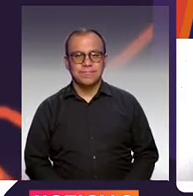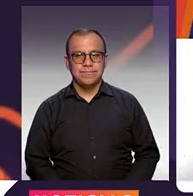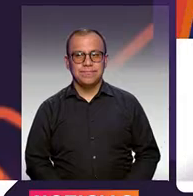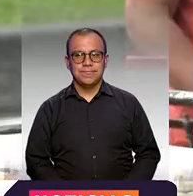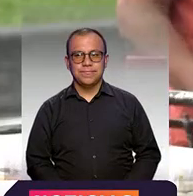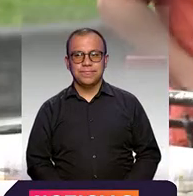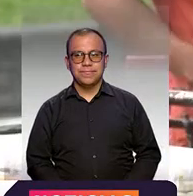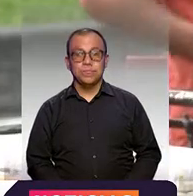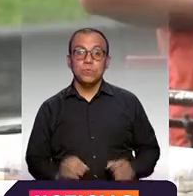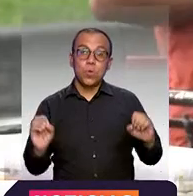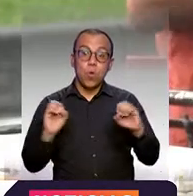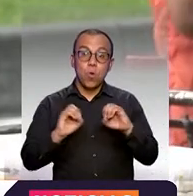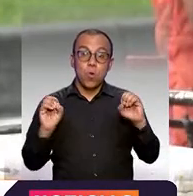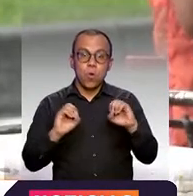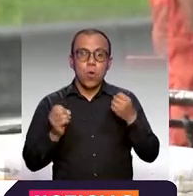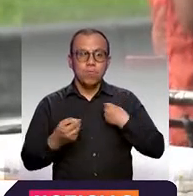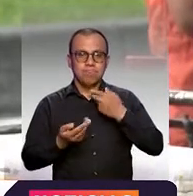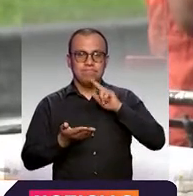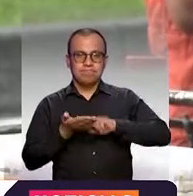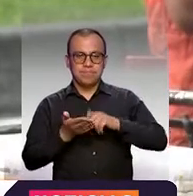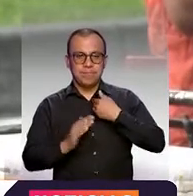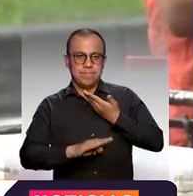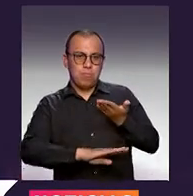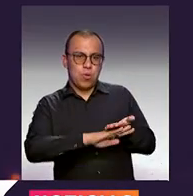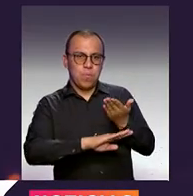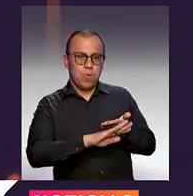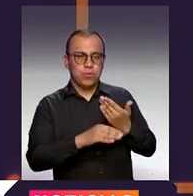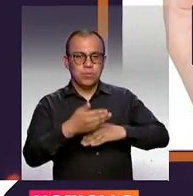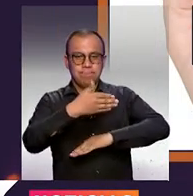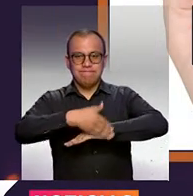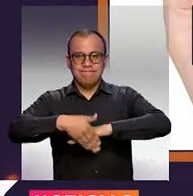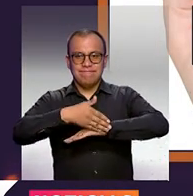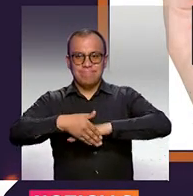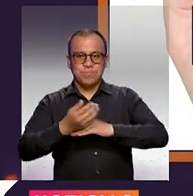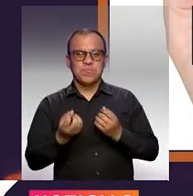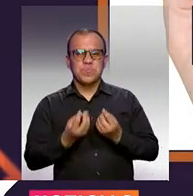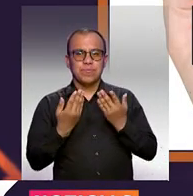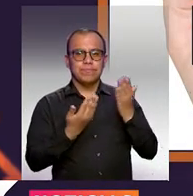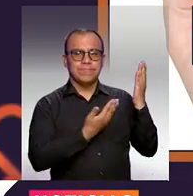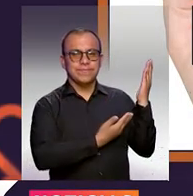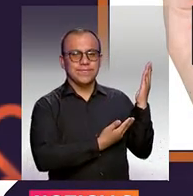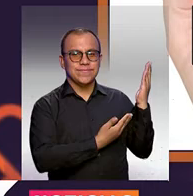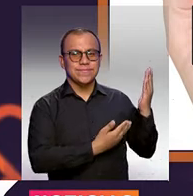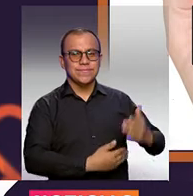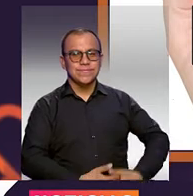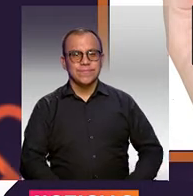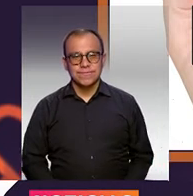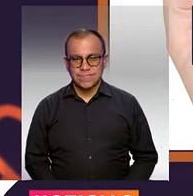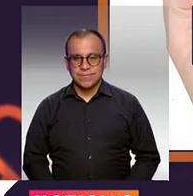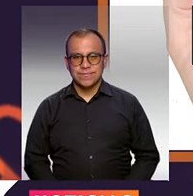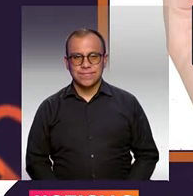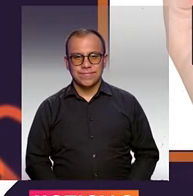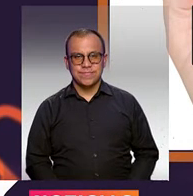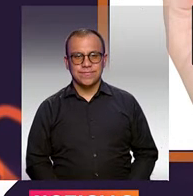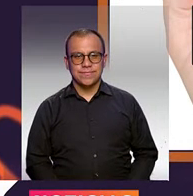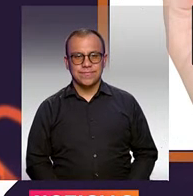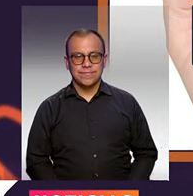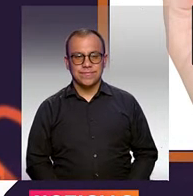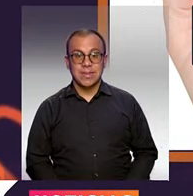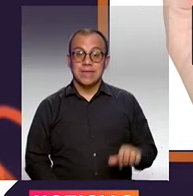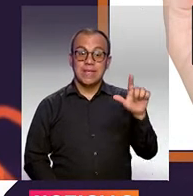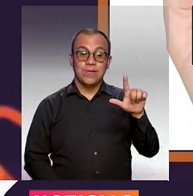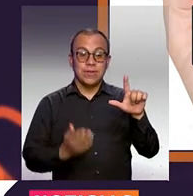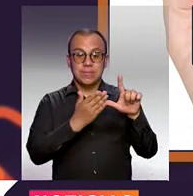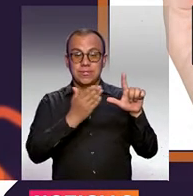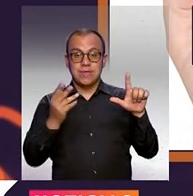www.ipes.gov.co o hacer llegar por escrito su propuesta a la dirección calle 73, número 1166, de lunes a